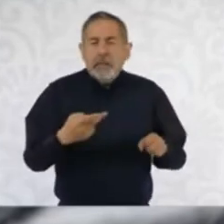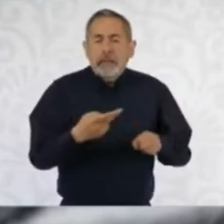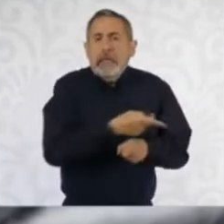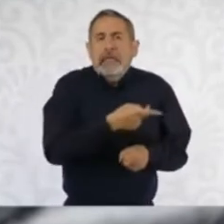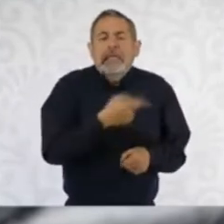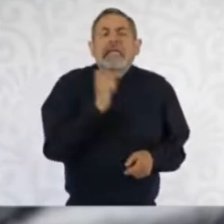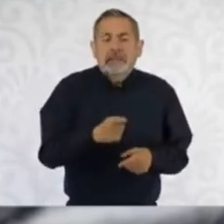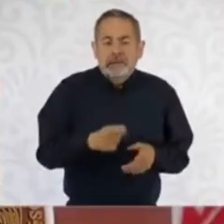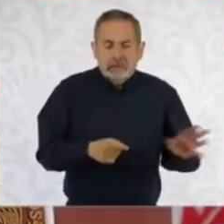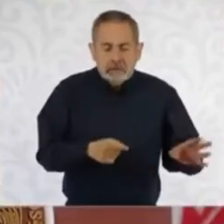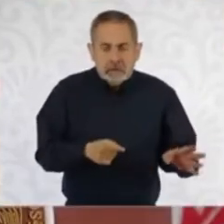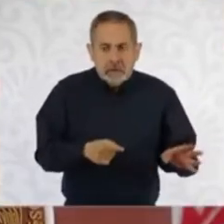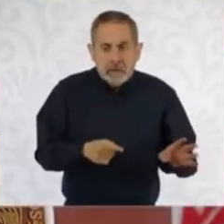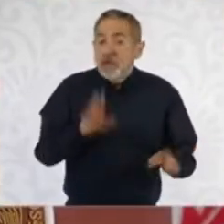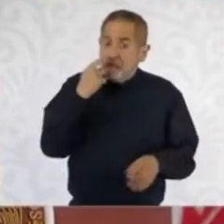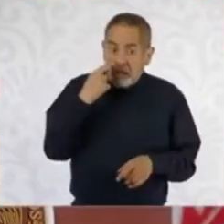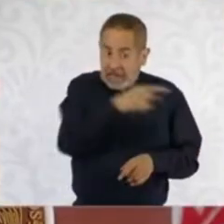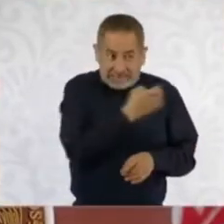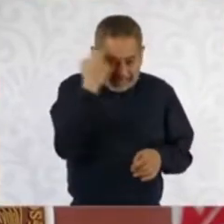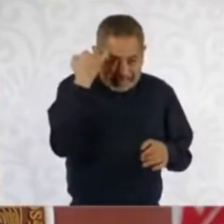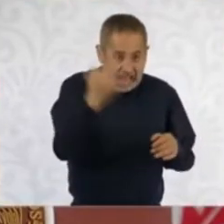plantea, que ya por cierto cada vez es menos,